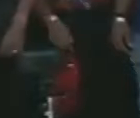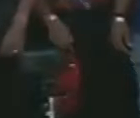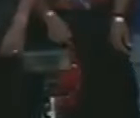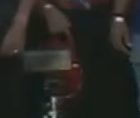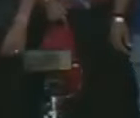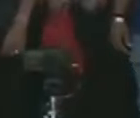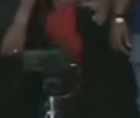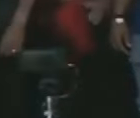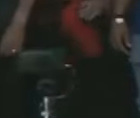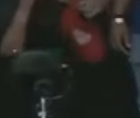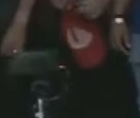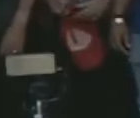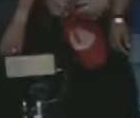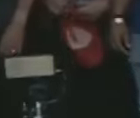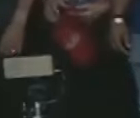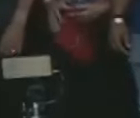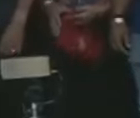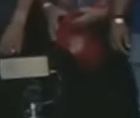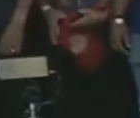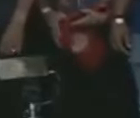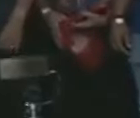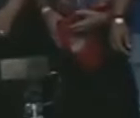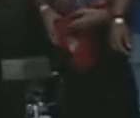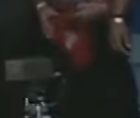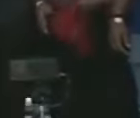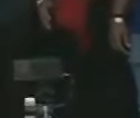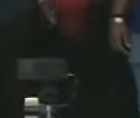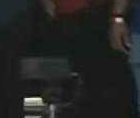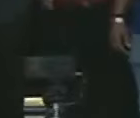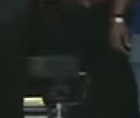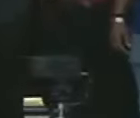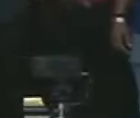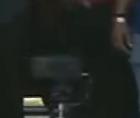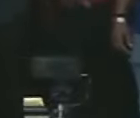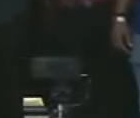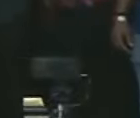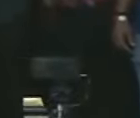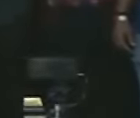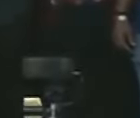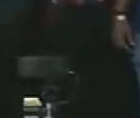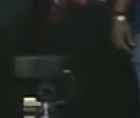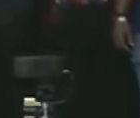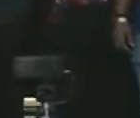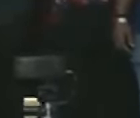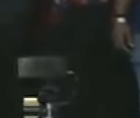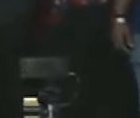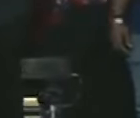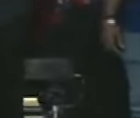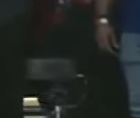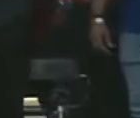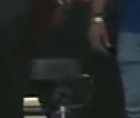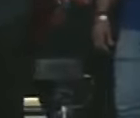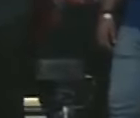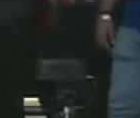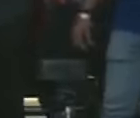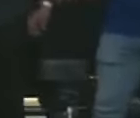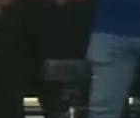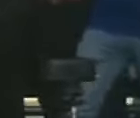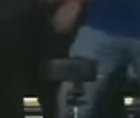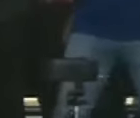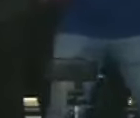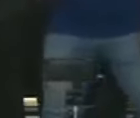fiesta electoral. Aquí no hay competencias. El compromiso es con Venezuela. Ya,